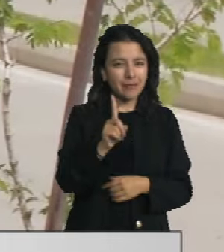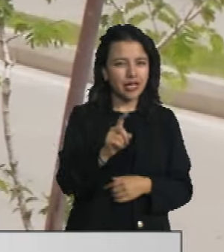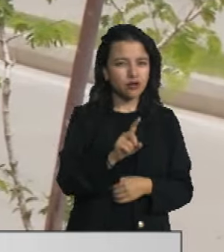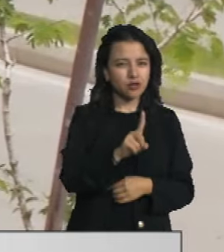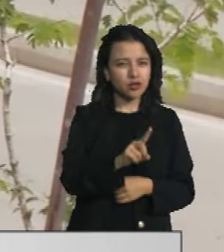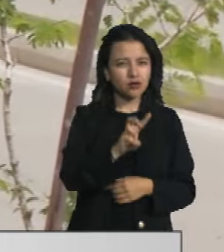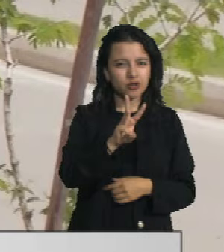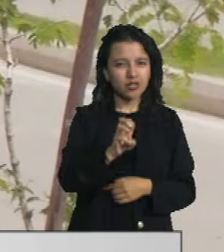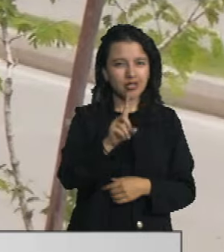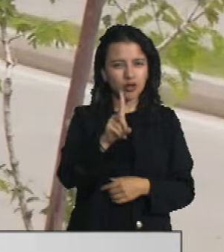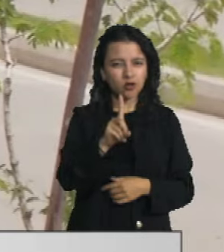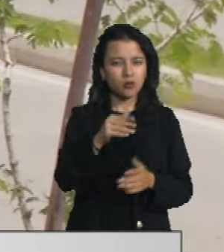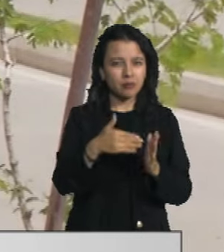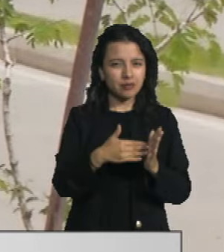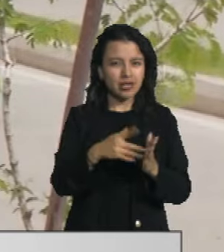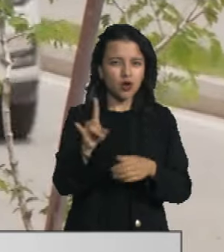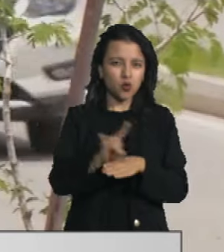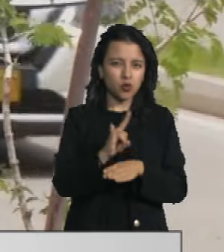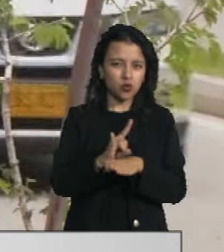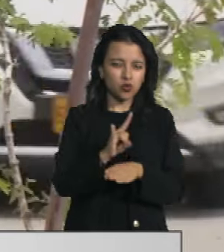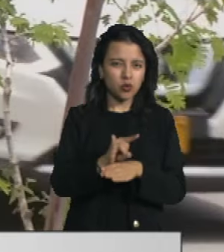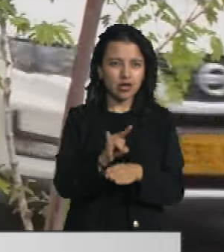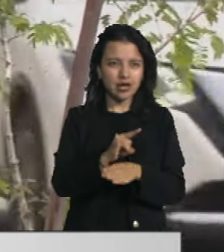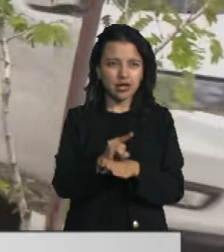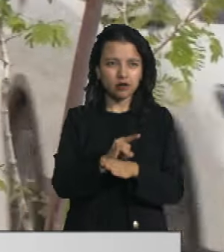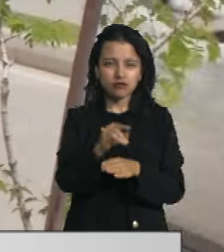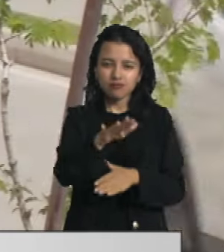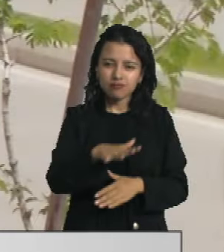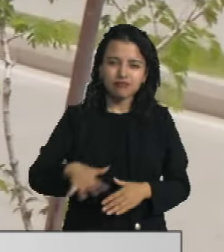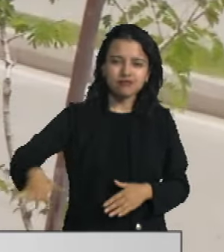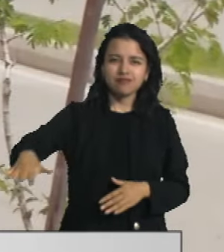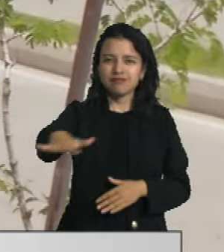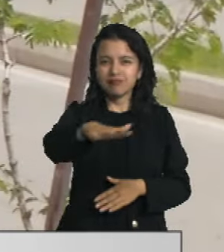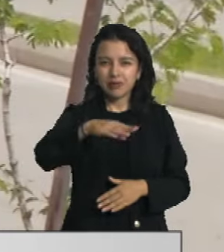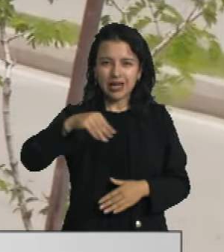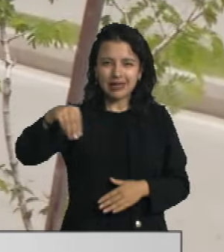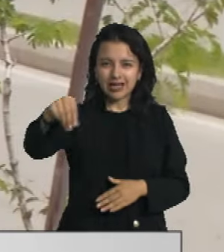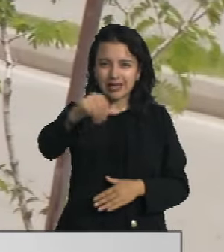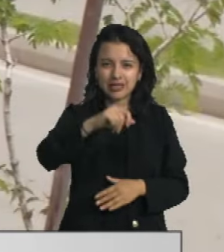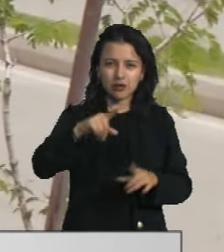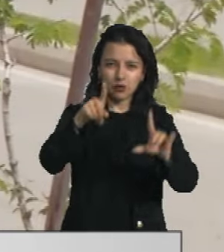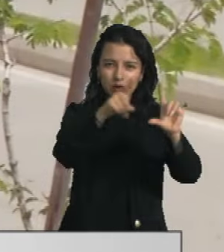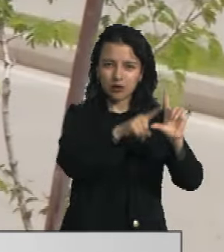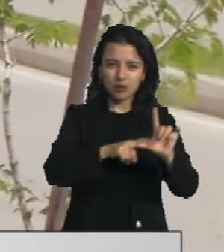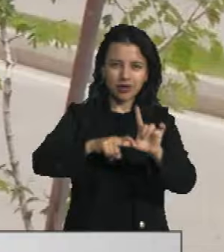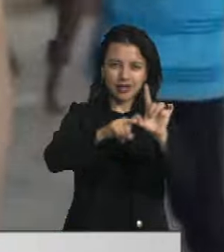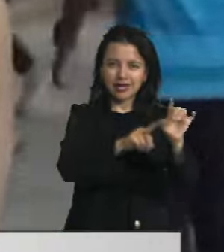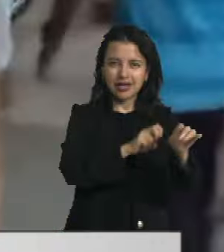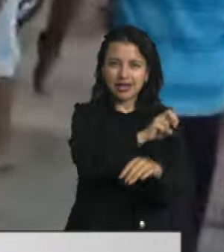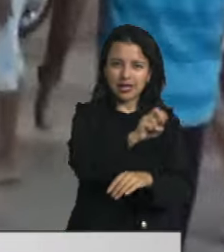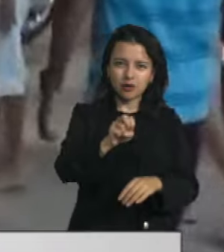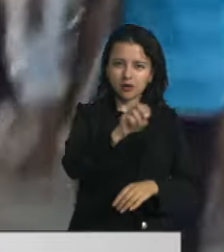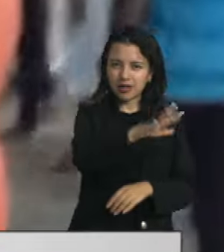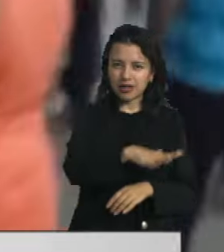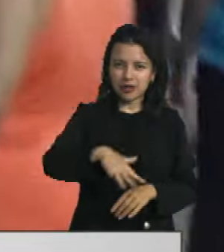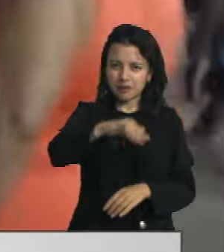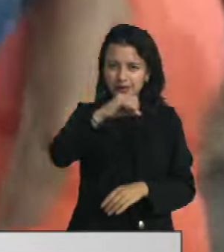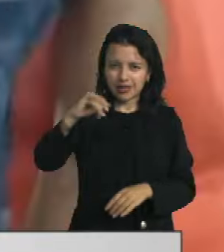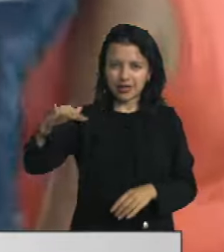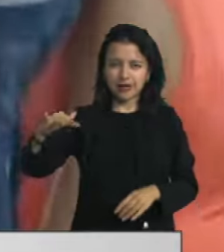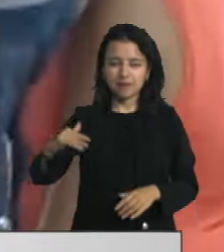mil usuarios a nivel de los departamentos de Atlántico, La Guajira y Norte del Magdalena.